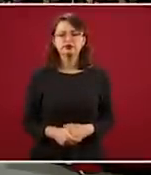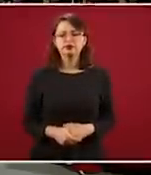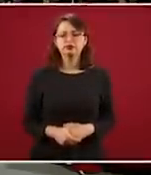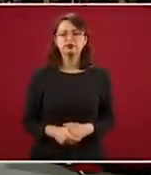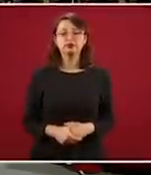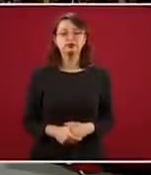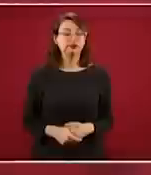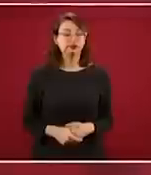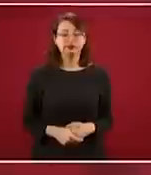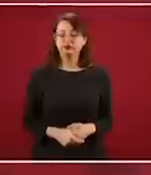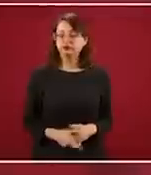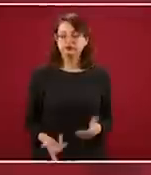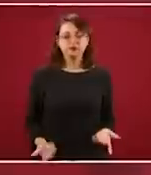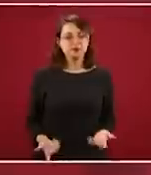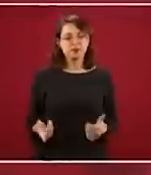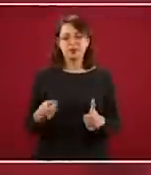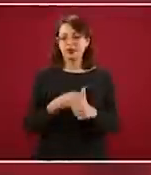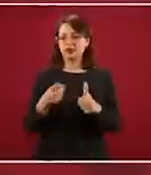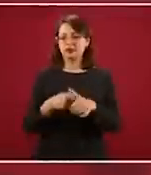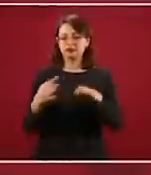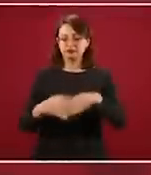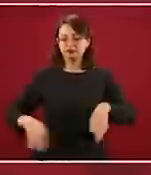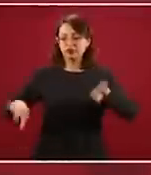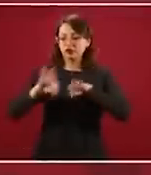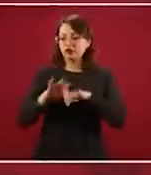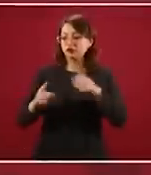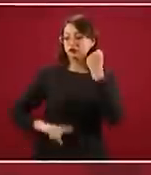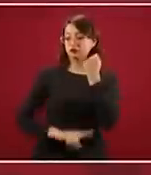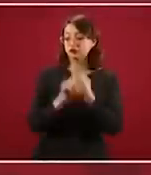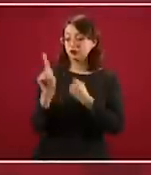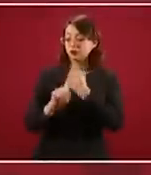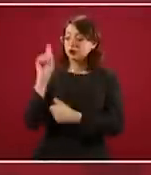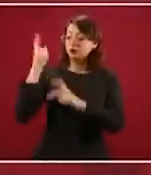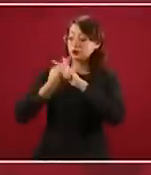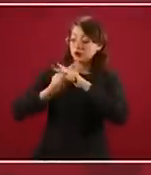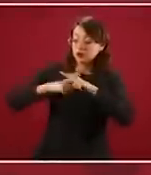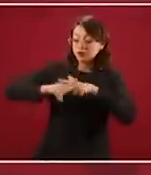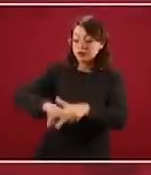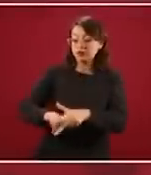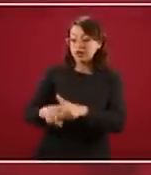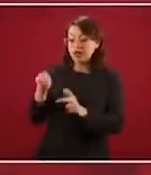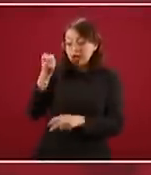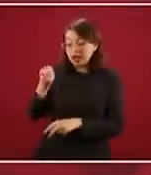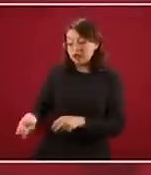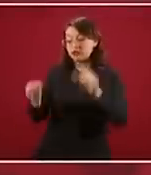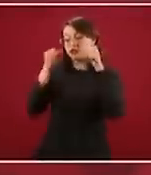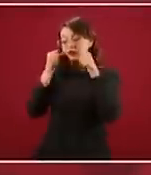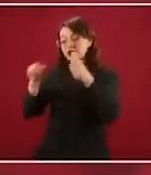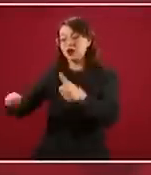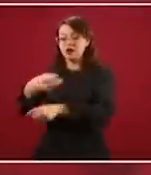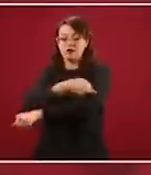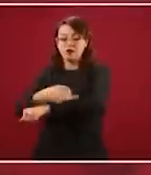las causas, fortalecer la integración de las familias,